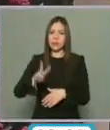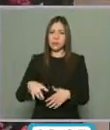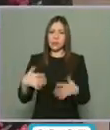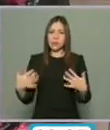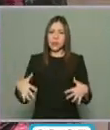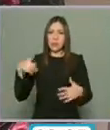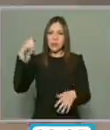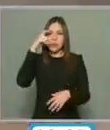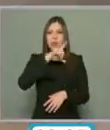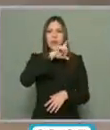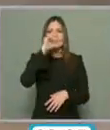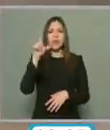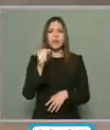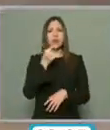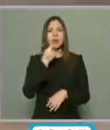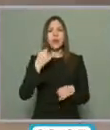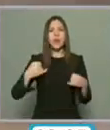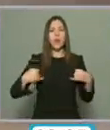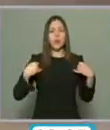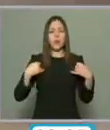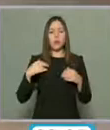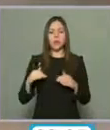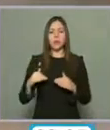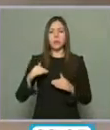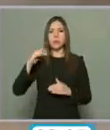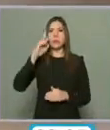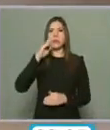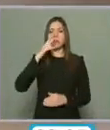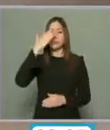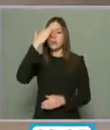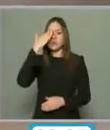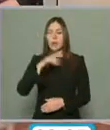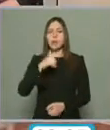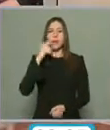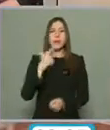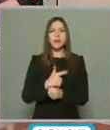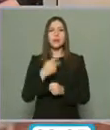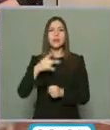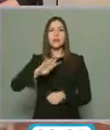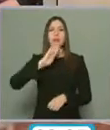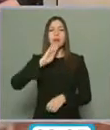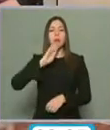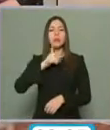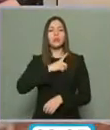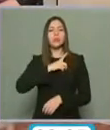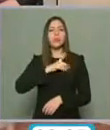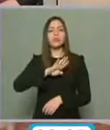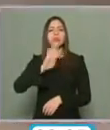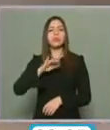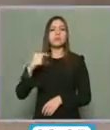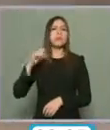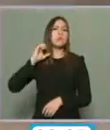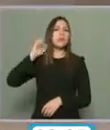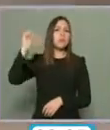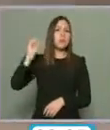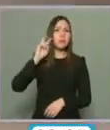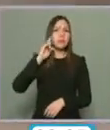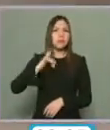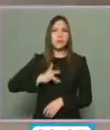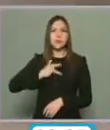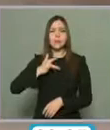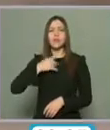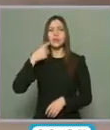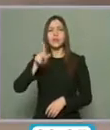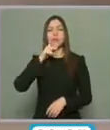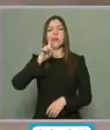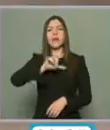niña que se entera en la adolescencia del suicidio de la madre, algo percibe en el ambiente. Su padre se vuelve